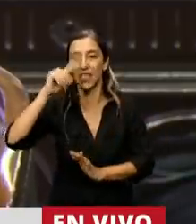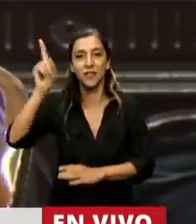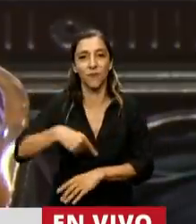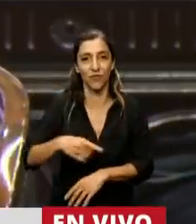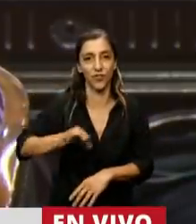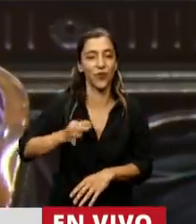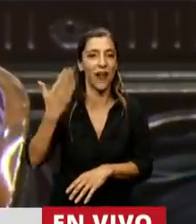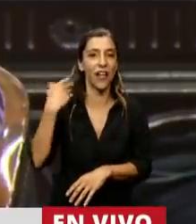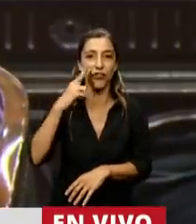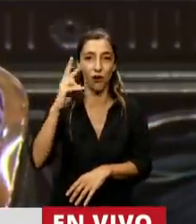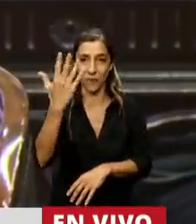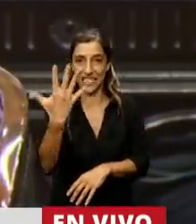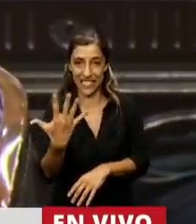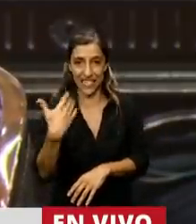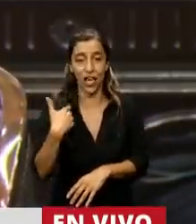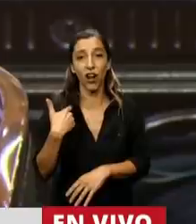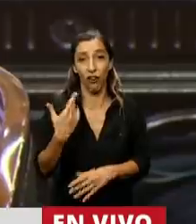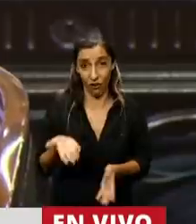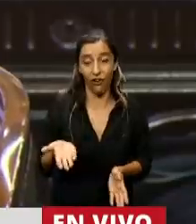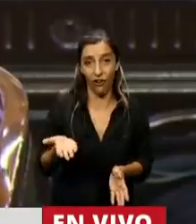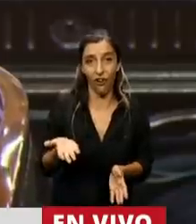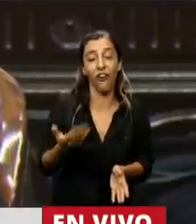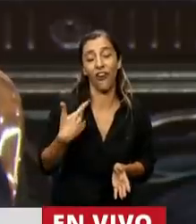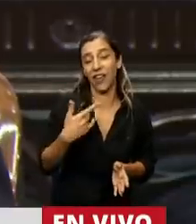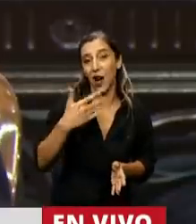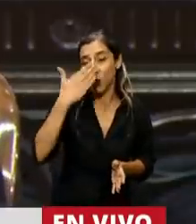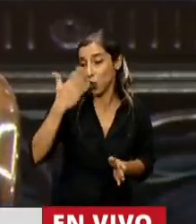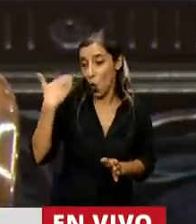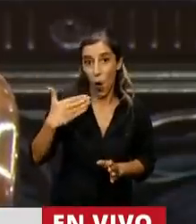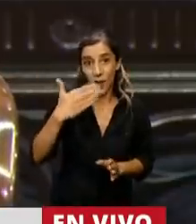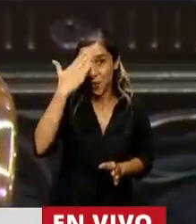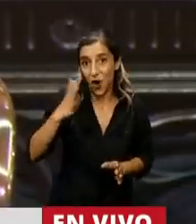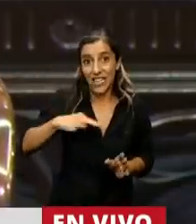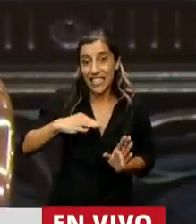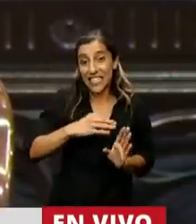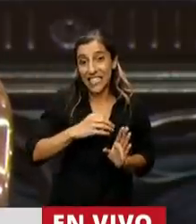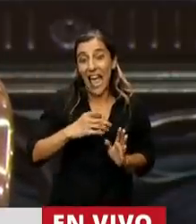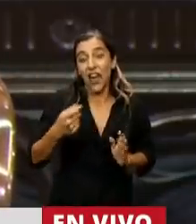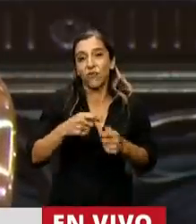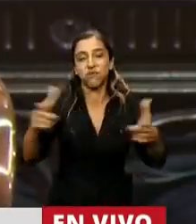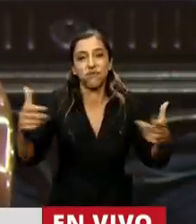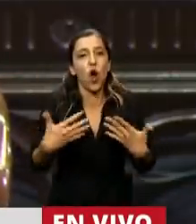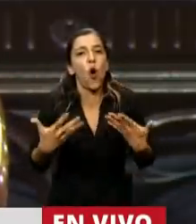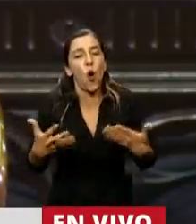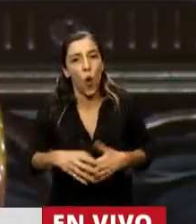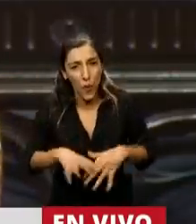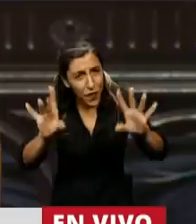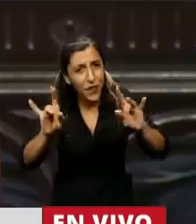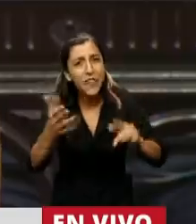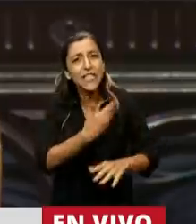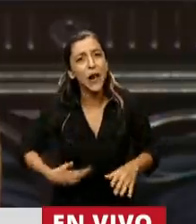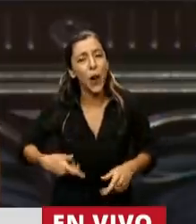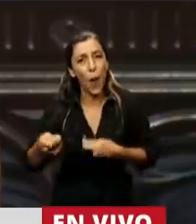al 15% en los últimos 15 años o sea de lo que yo es complejo administrar y gobernar y cuando me tocó